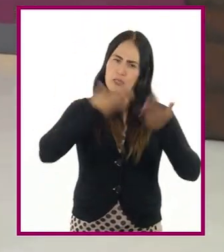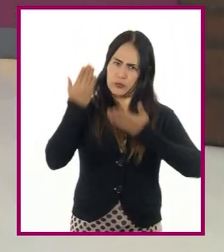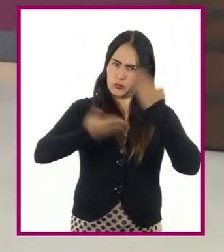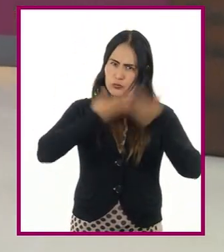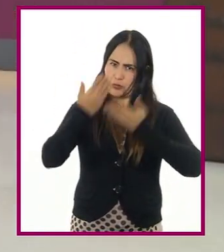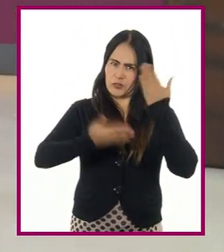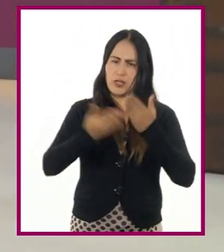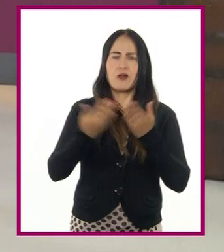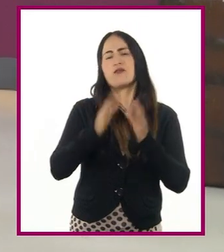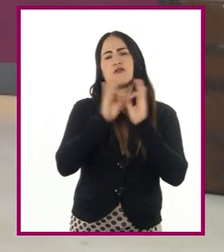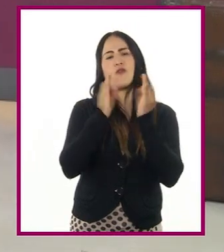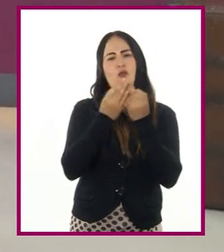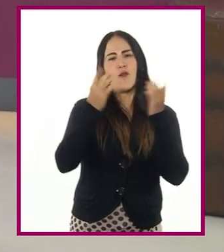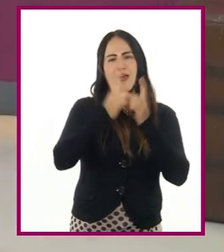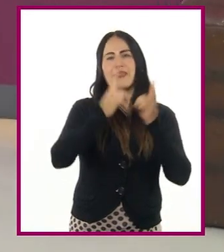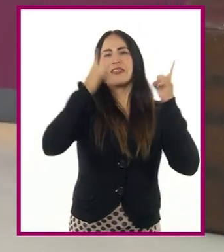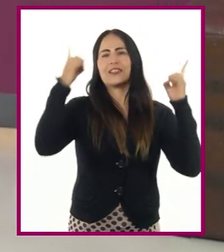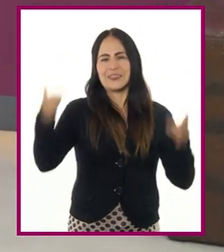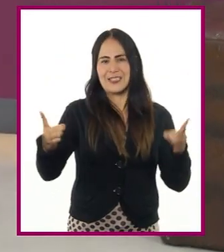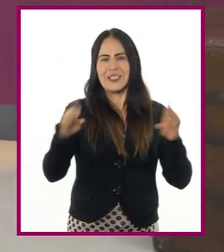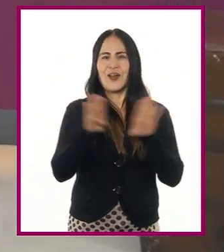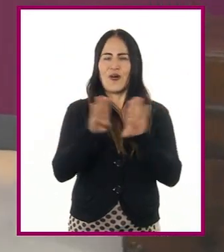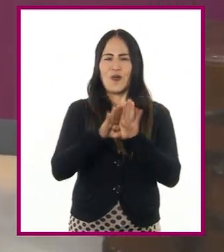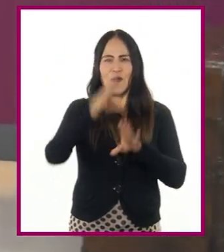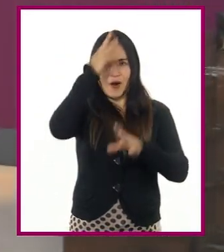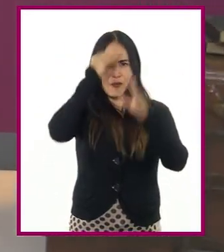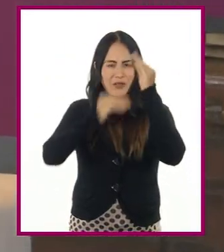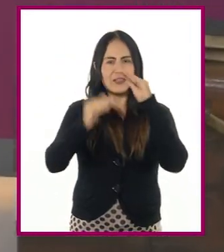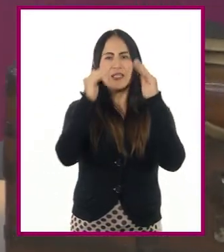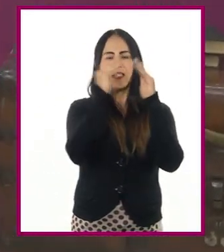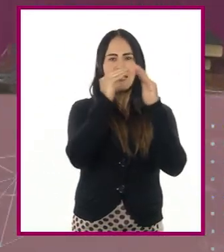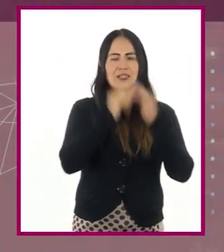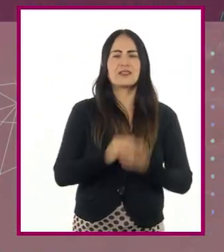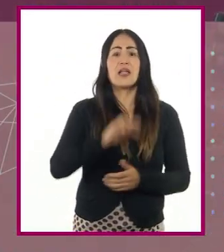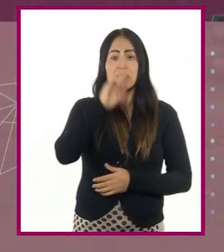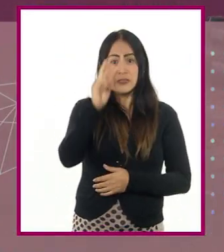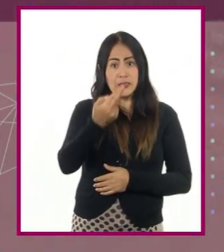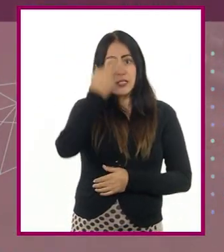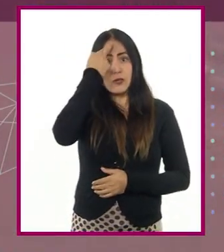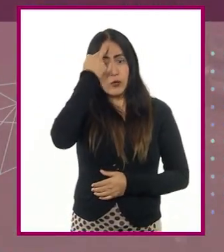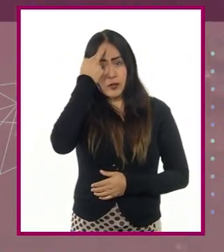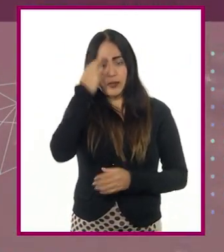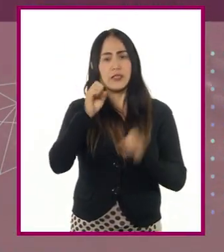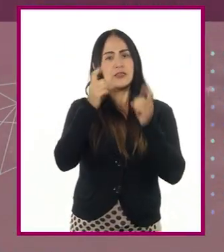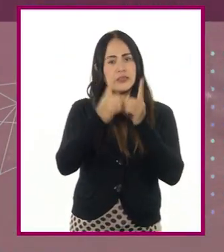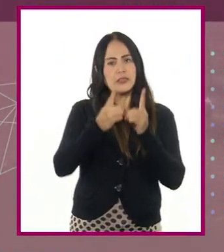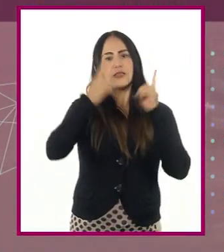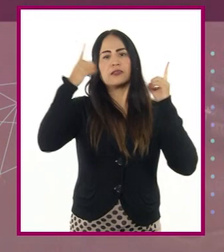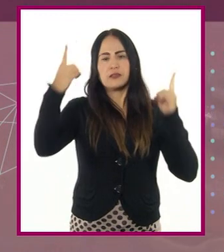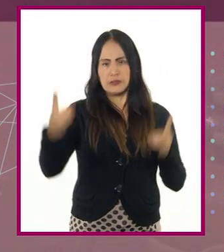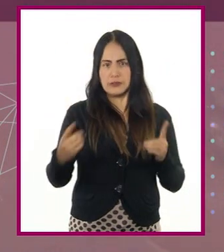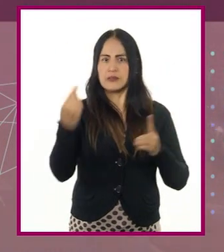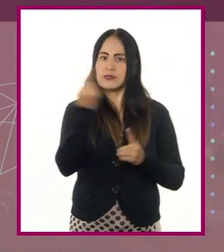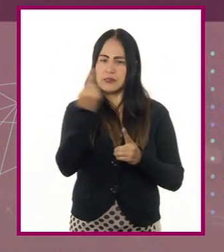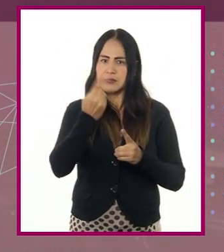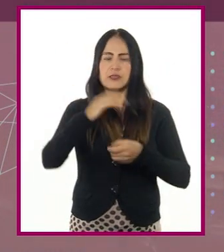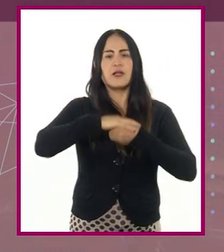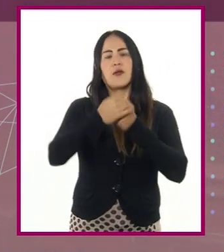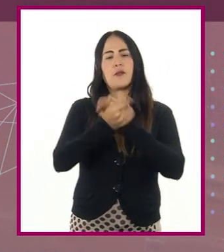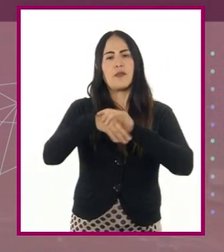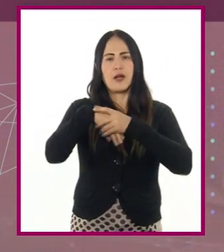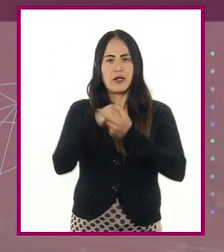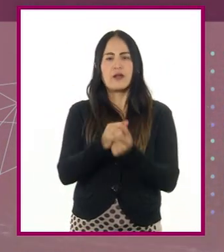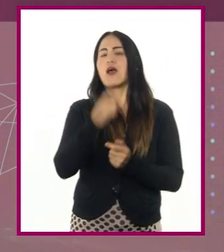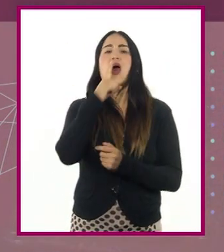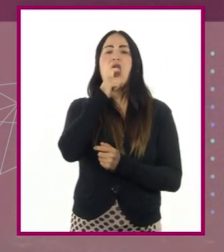esta modalidad a través de Aprende en Casa. Recuerden mantener la sana distancia, lavarse las manos con